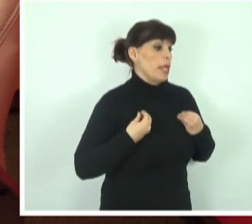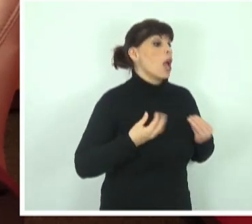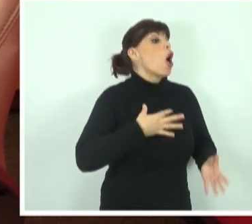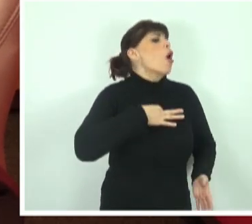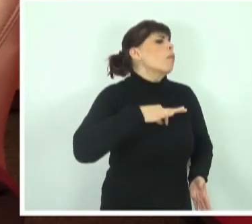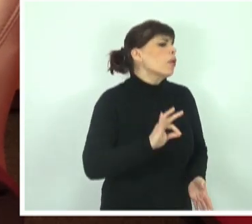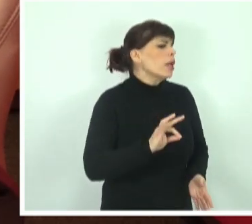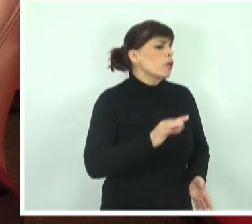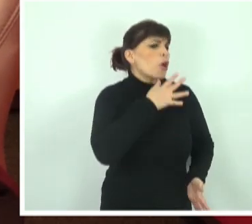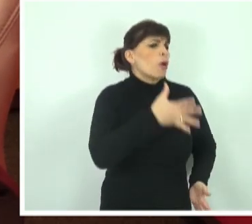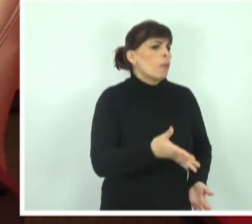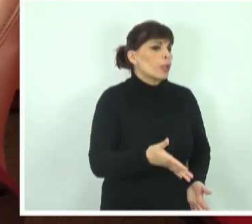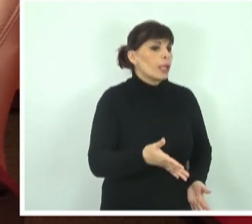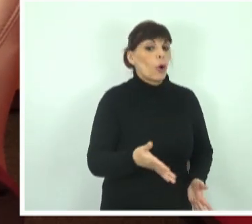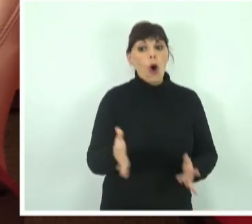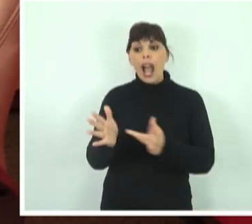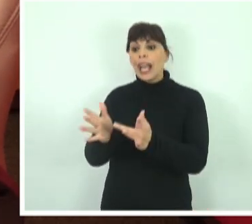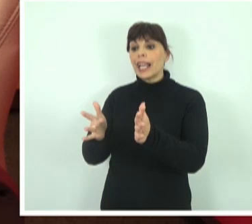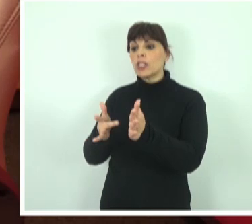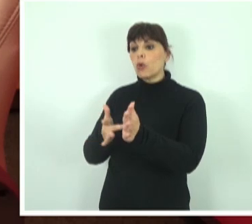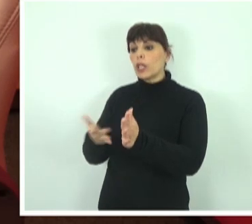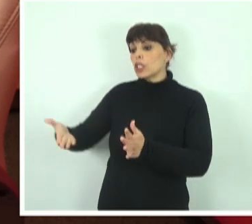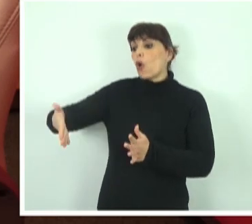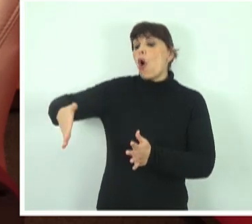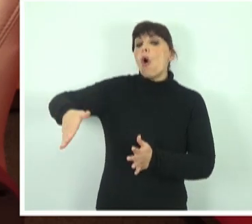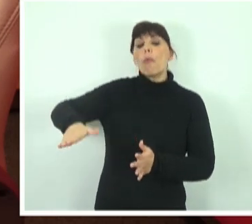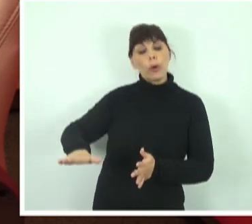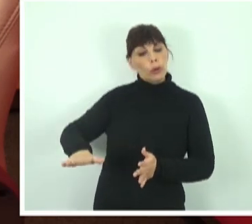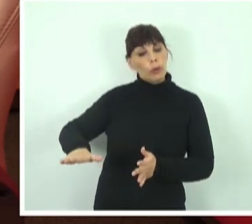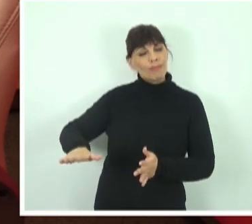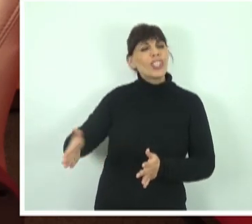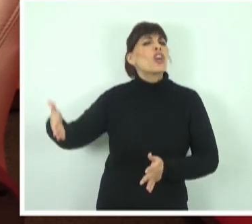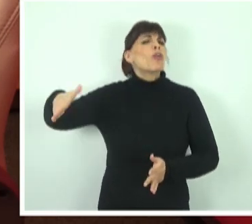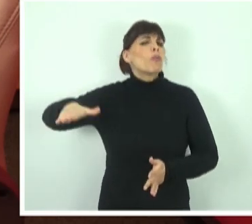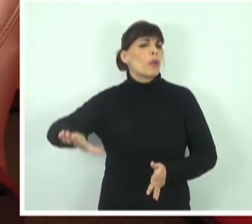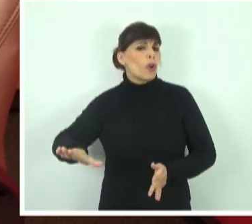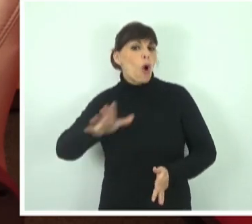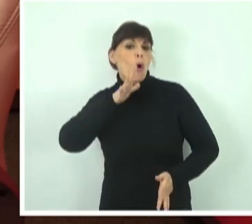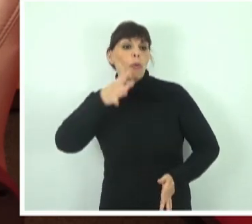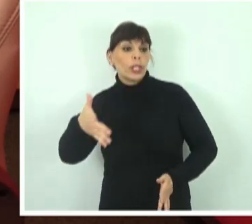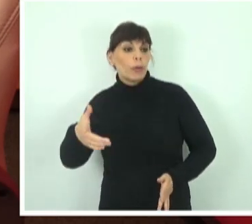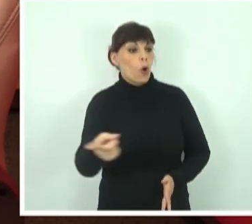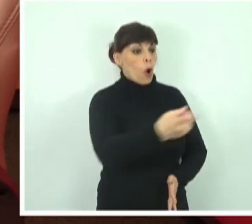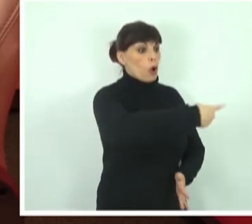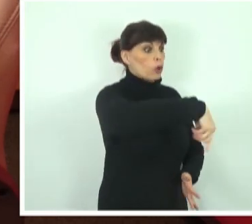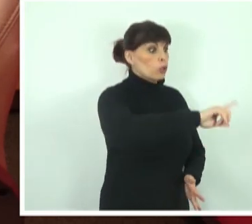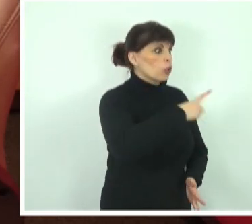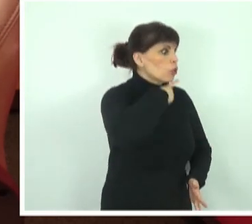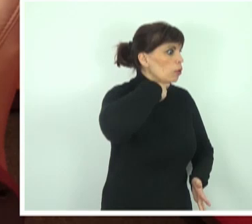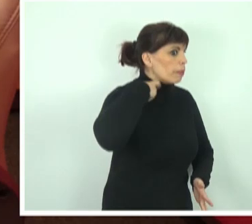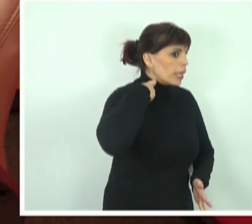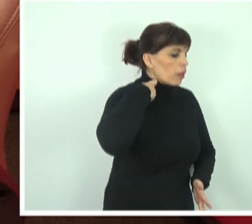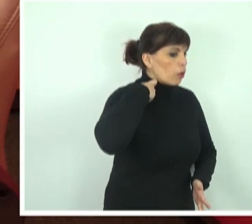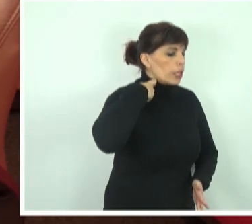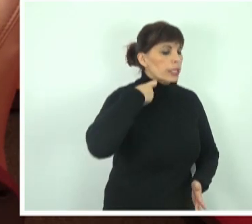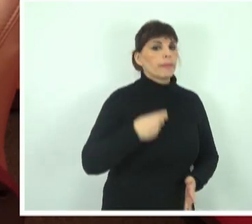hijo. Jesucristo murió por nuestros pecados, pero al tercer día